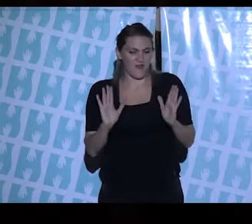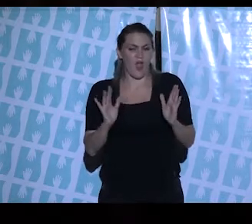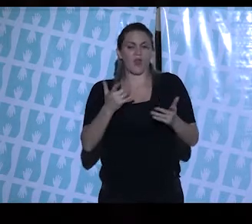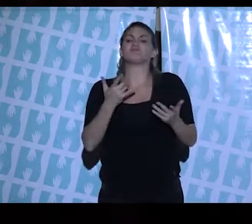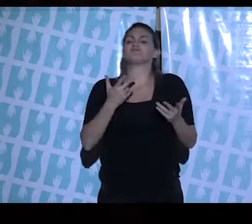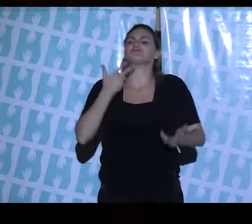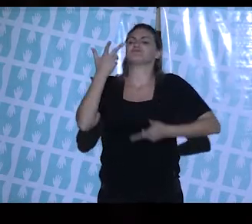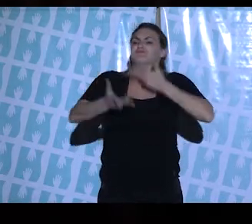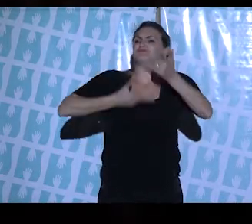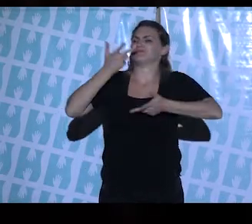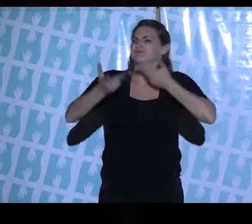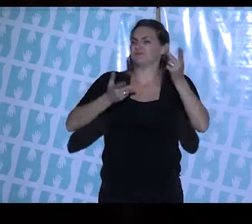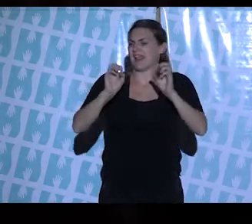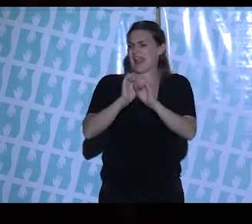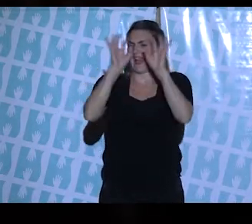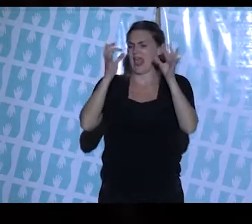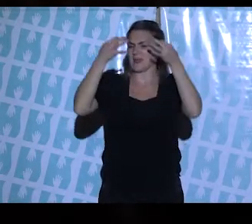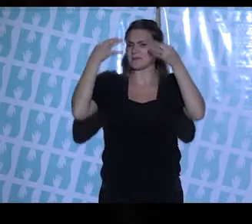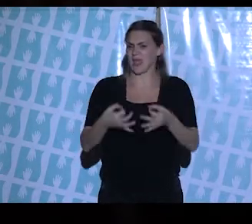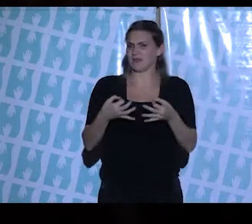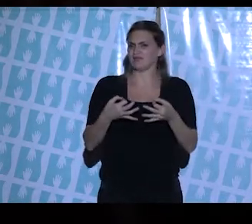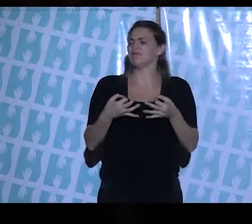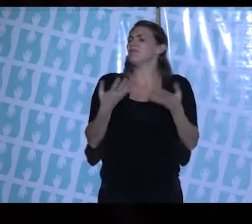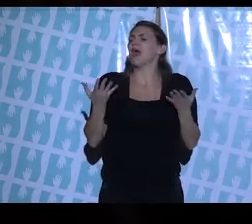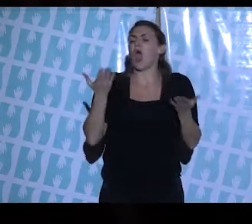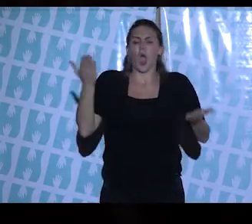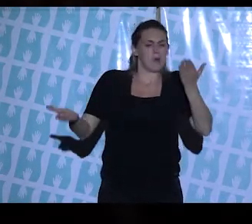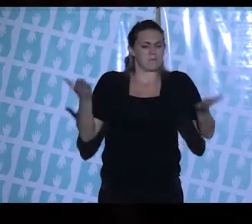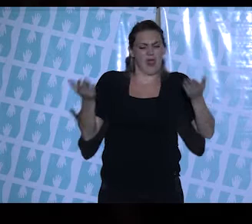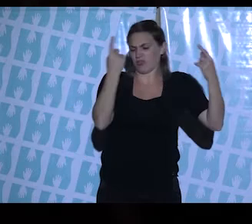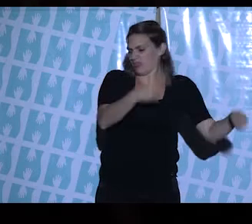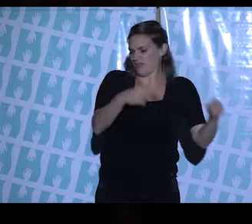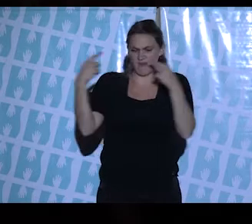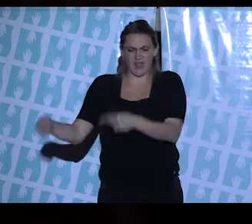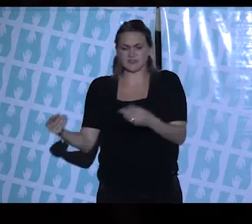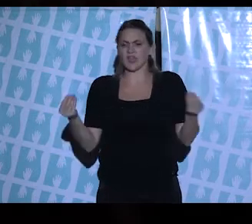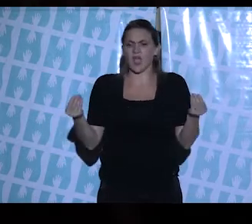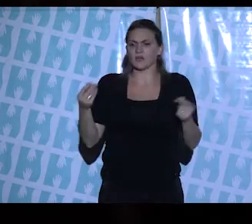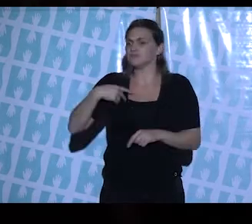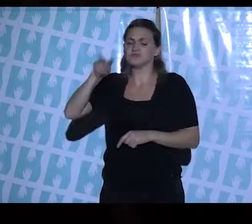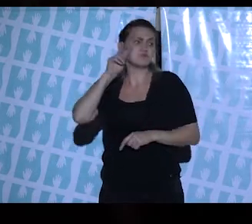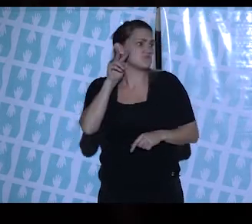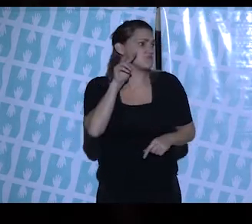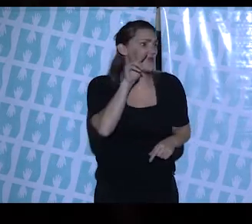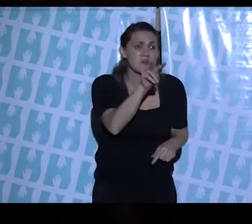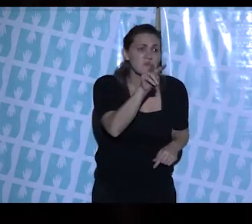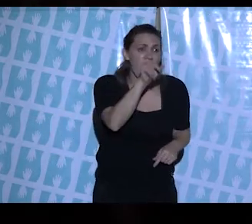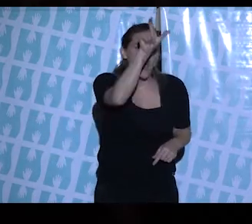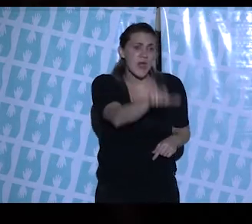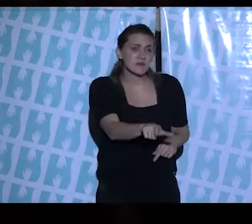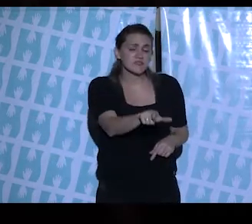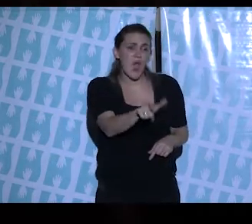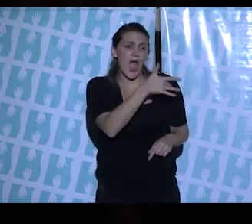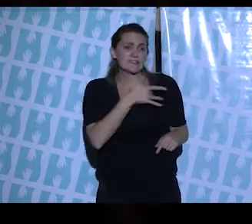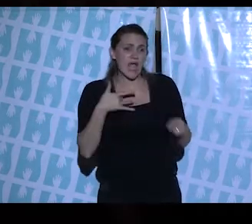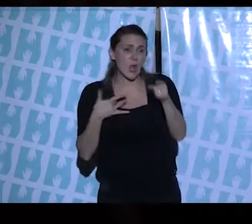Quizás la única cualidad diferente es que cuando yo veo a esa señora, y no sé si tiene diabetes o no, yo no veo